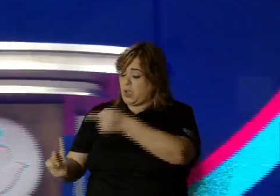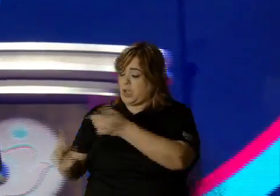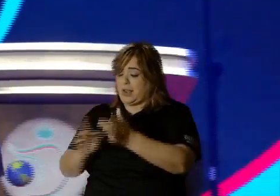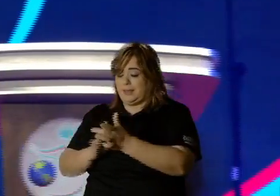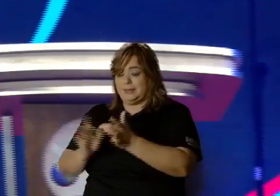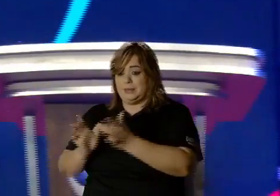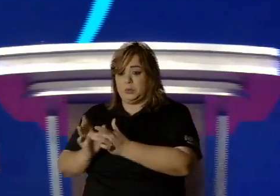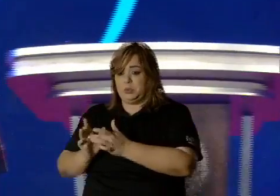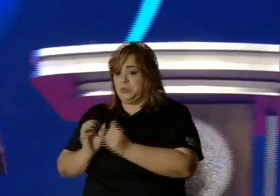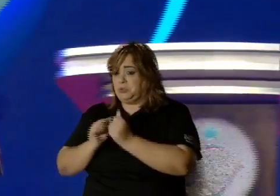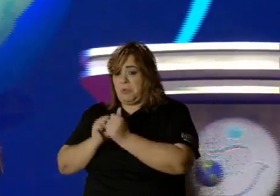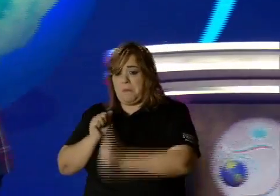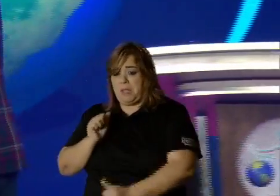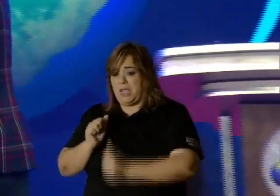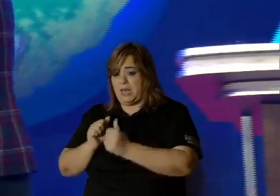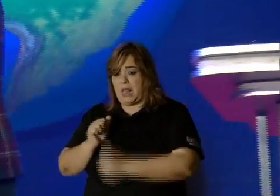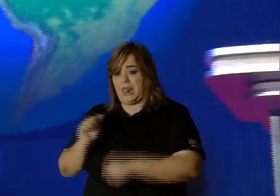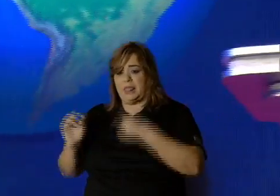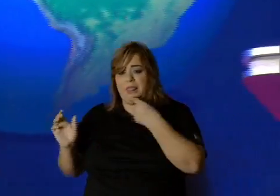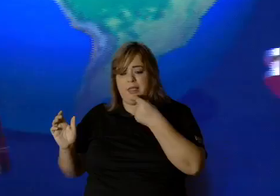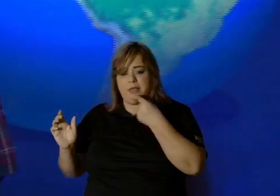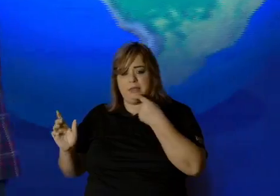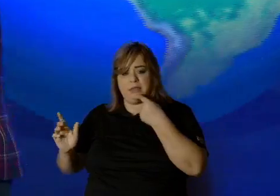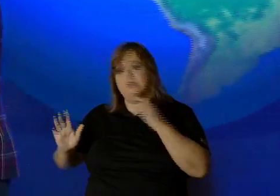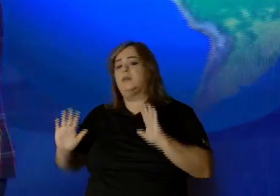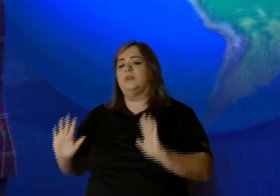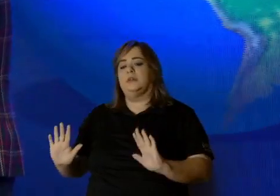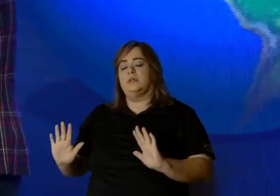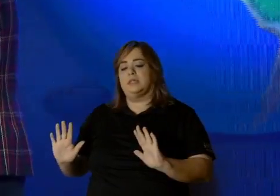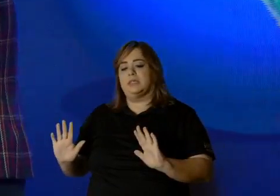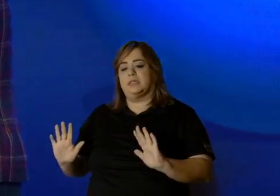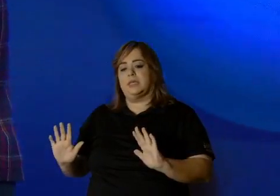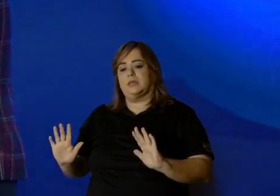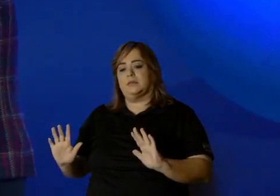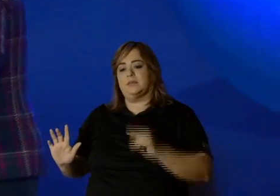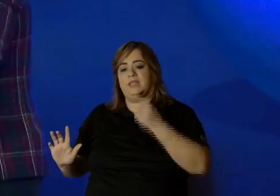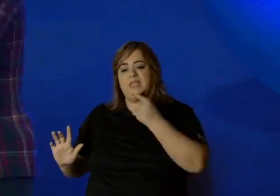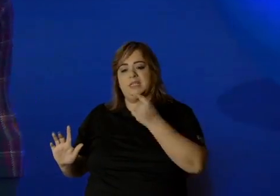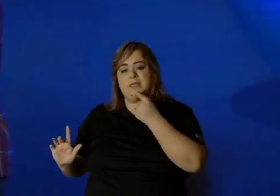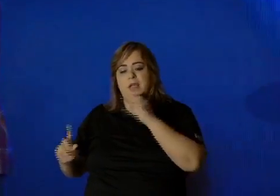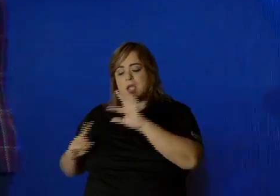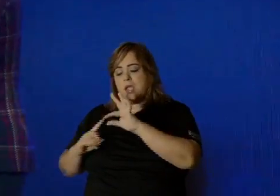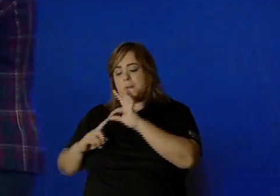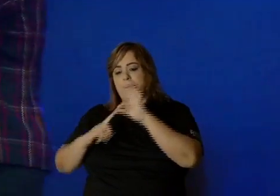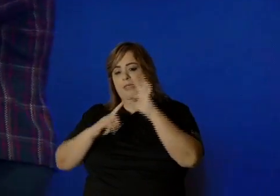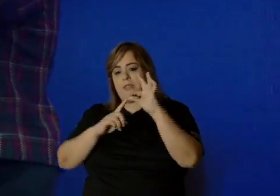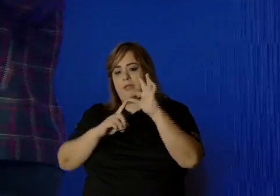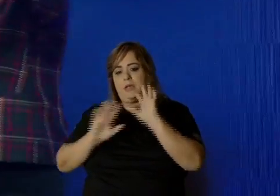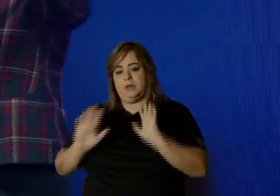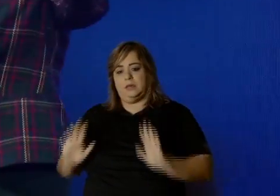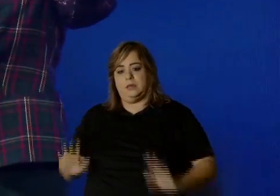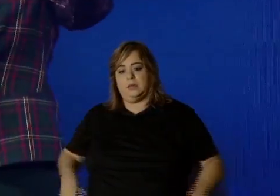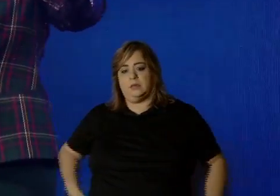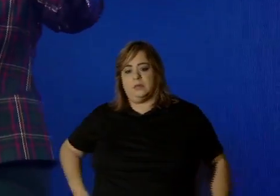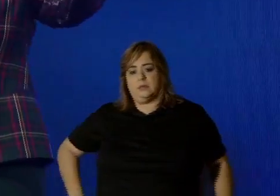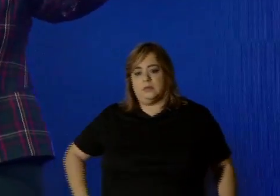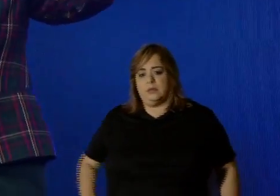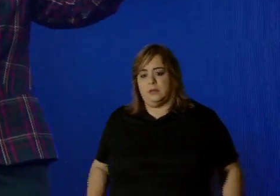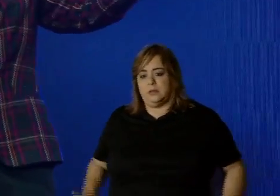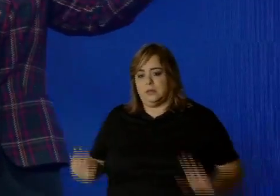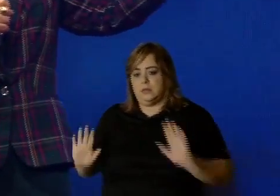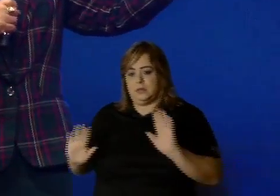lamentarse, dice algo especial. Y yo no voy a establecer una doctrina de que la enfermedad es para